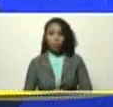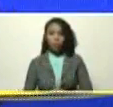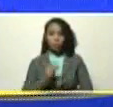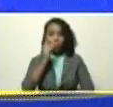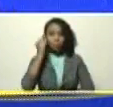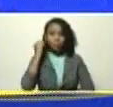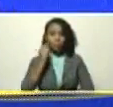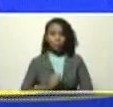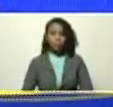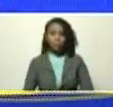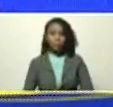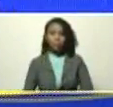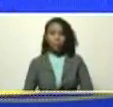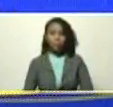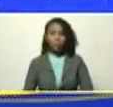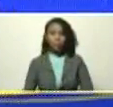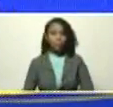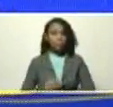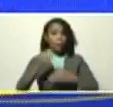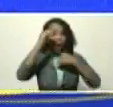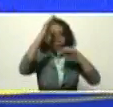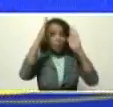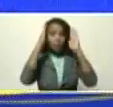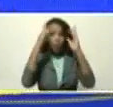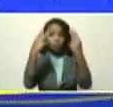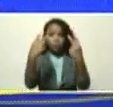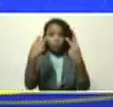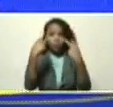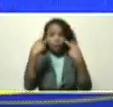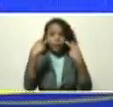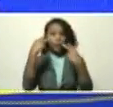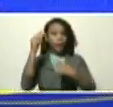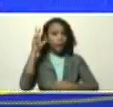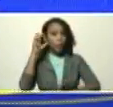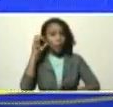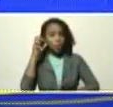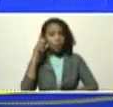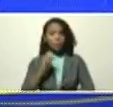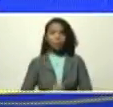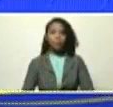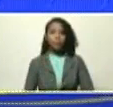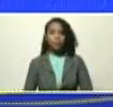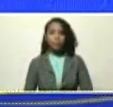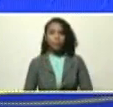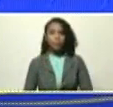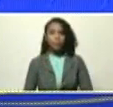todas que nos escuchan y nos ven.